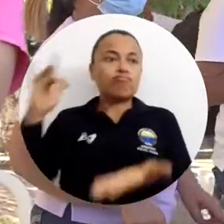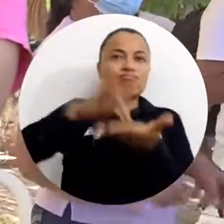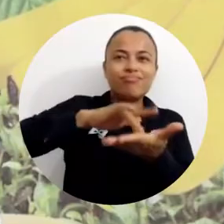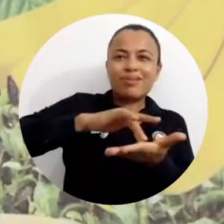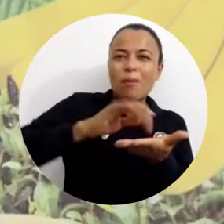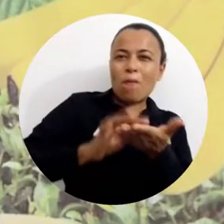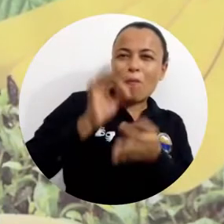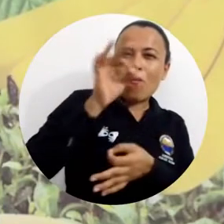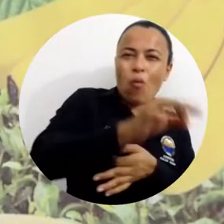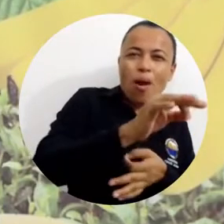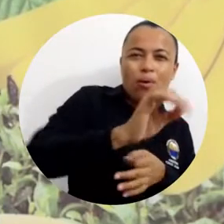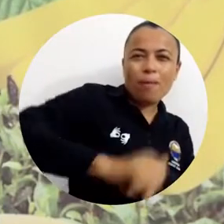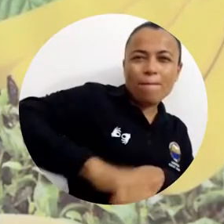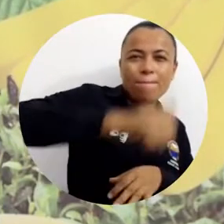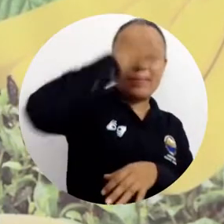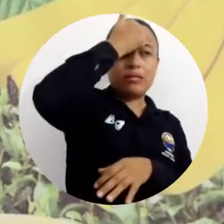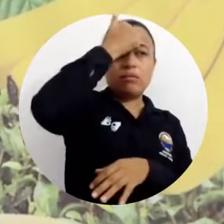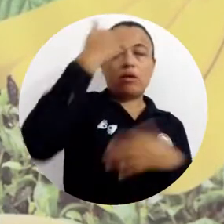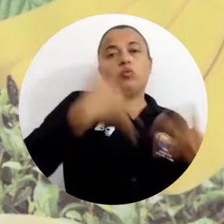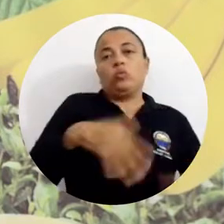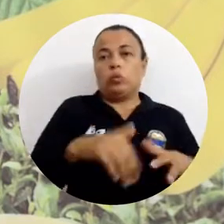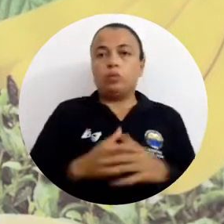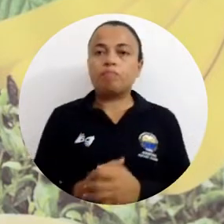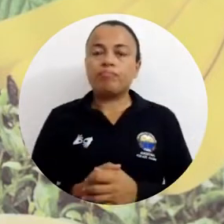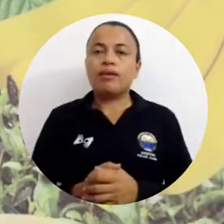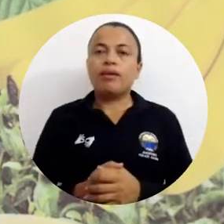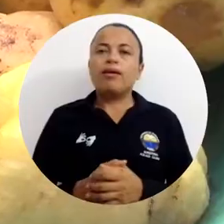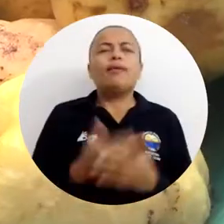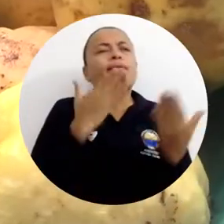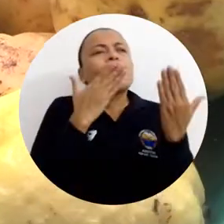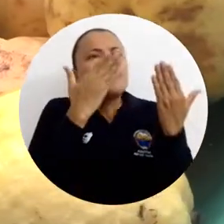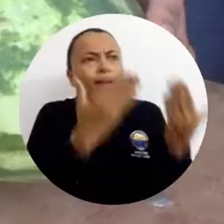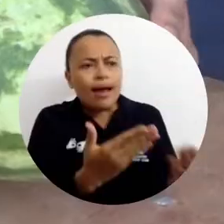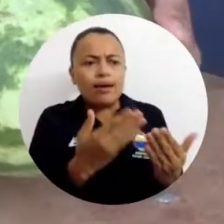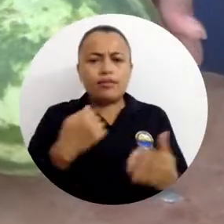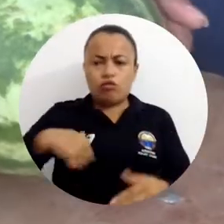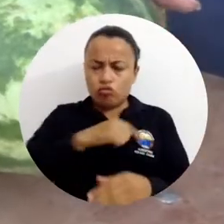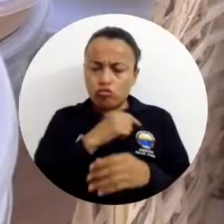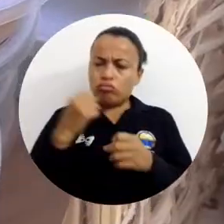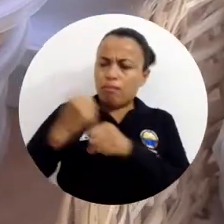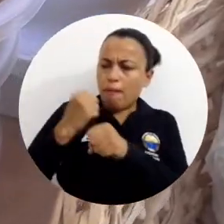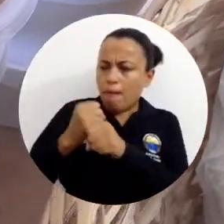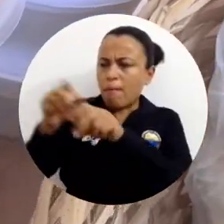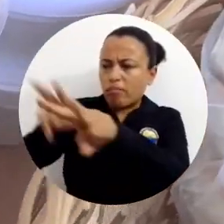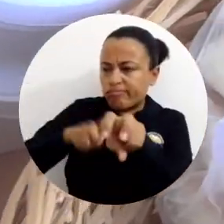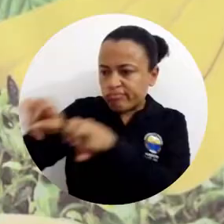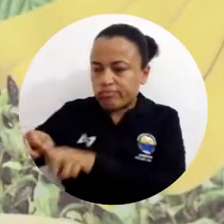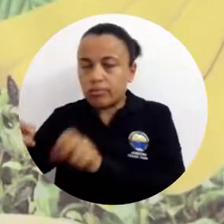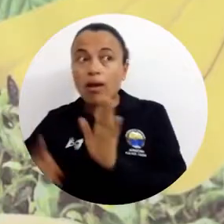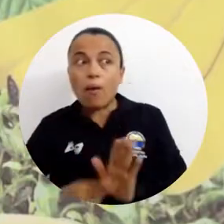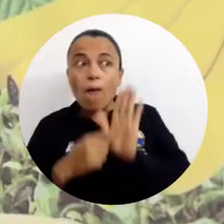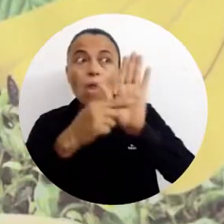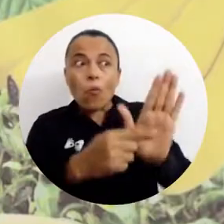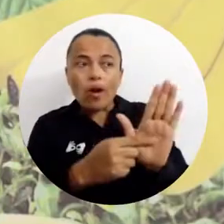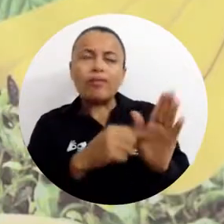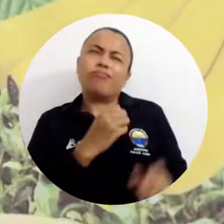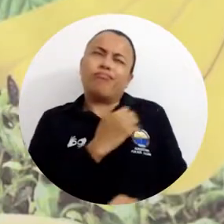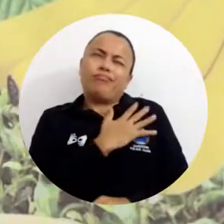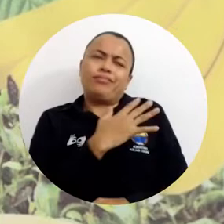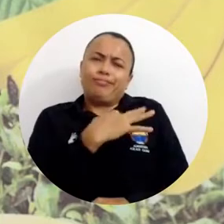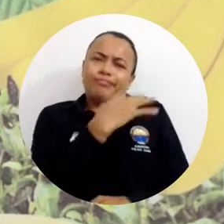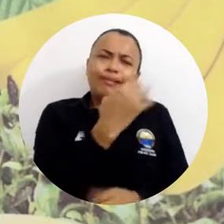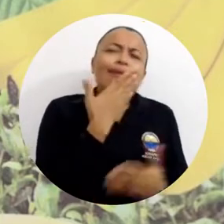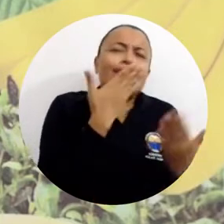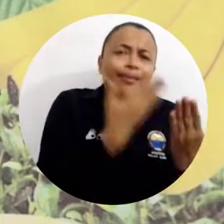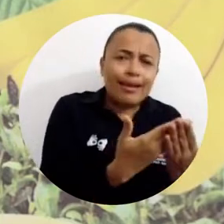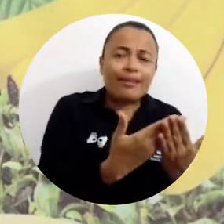productiva. Gracias le doy a la Universidad del Magdalena, a la Cámara de Comercio, por permitirnos esta oportunidad de mostrar nuestros productos. Que así solo la gente se da